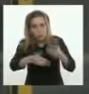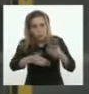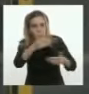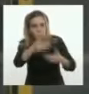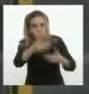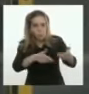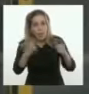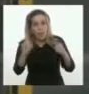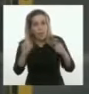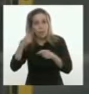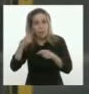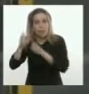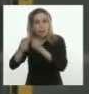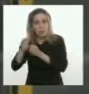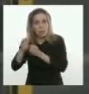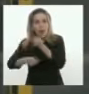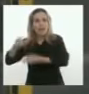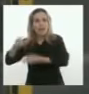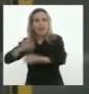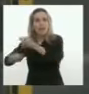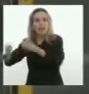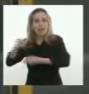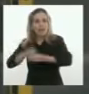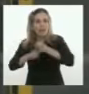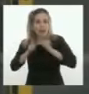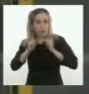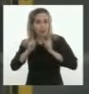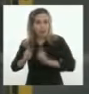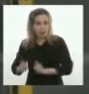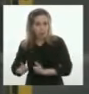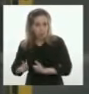funcionando la industria financiera